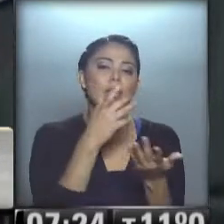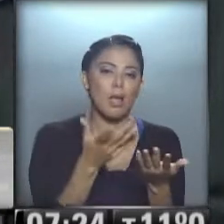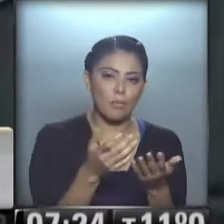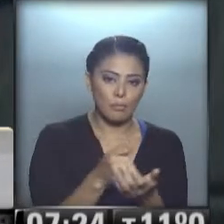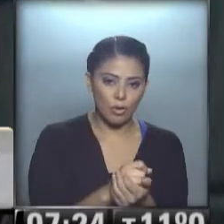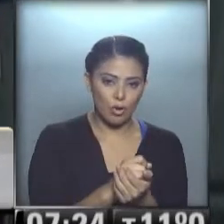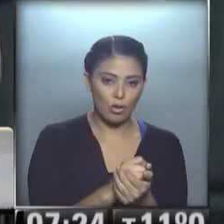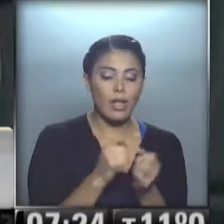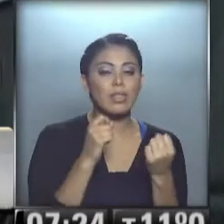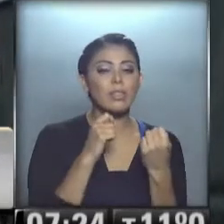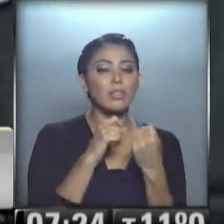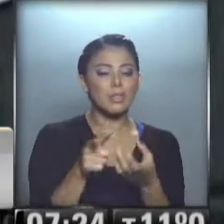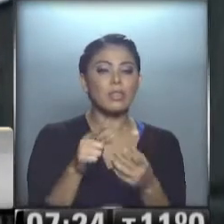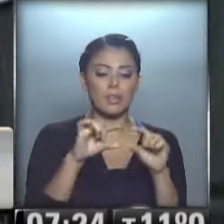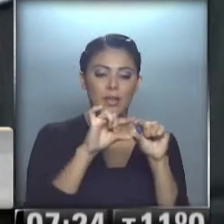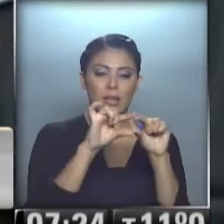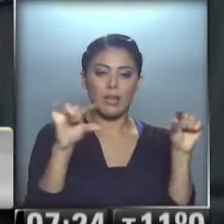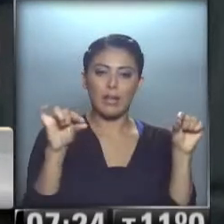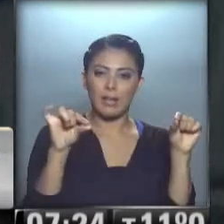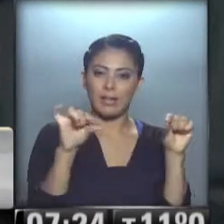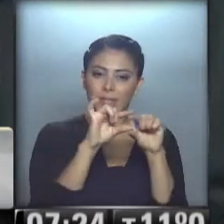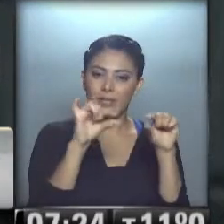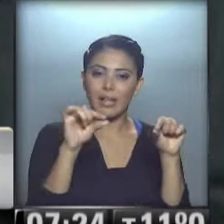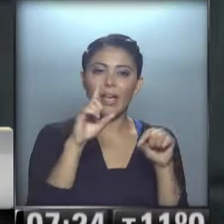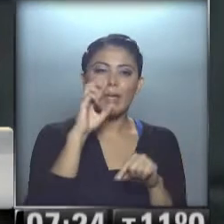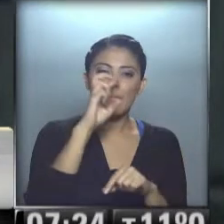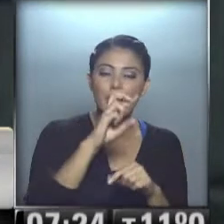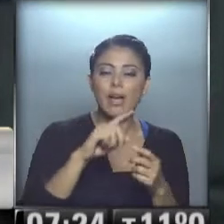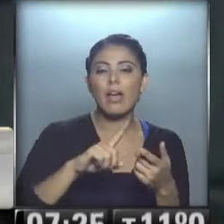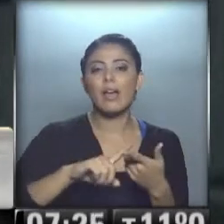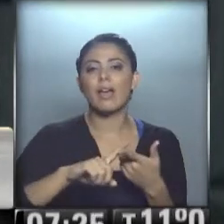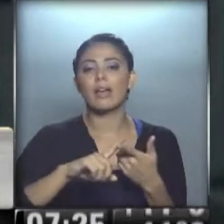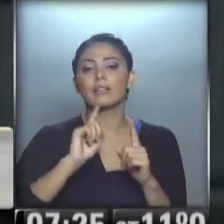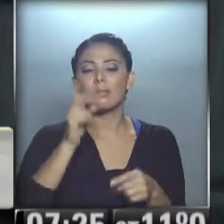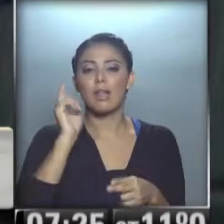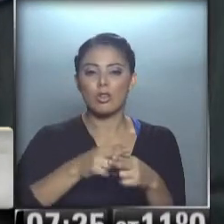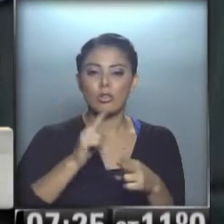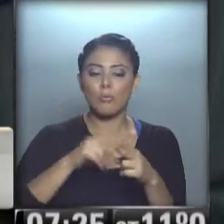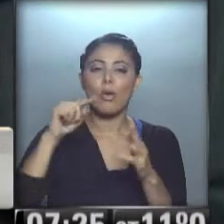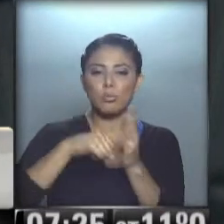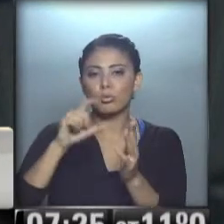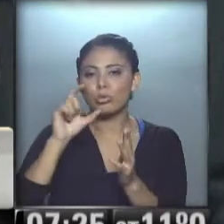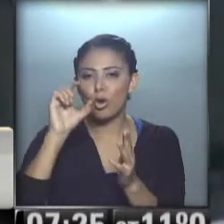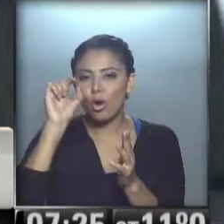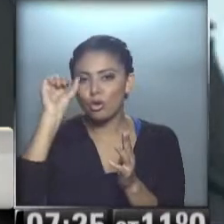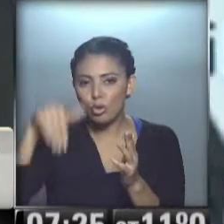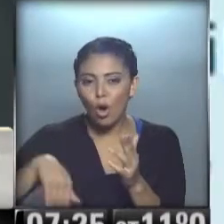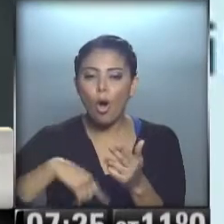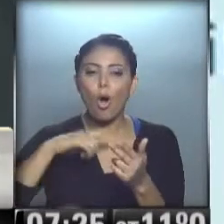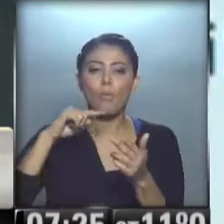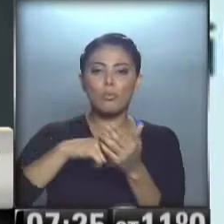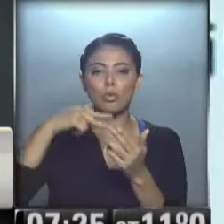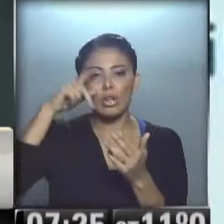asigna las direcciones de IP, asigna los nombres .com o